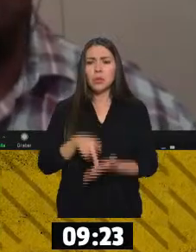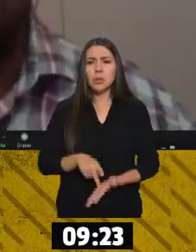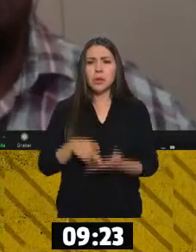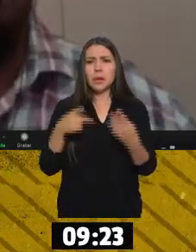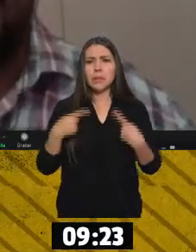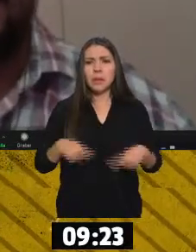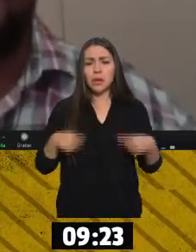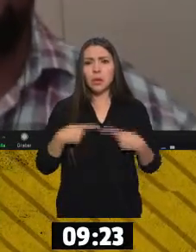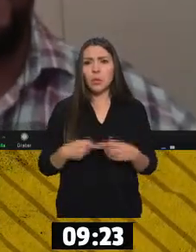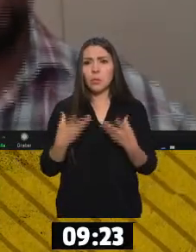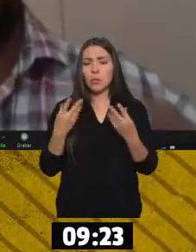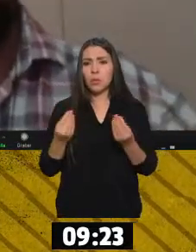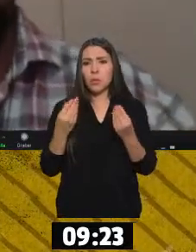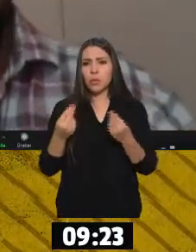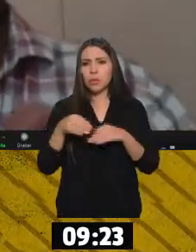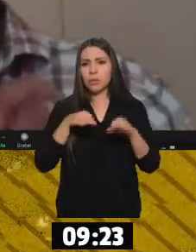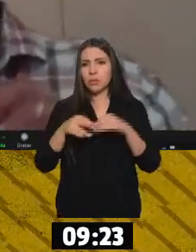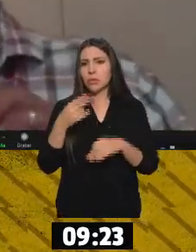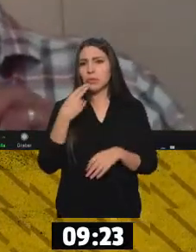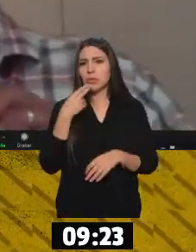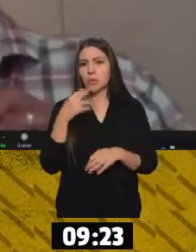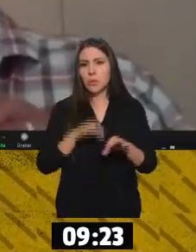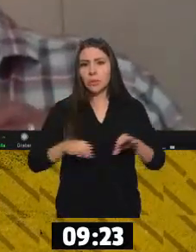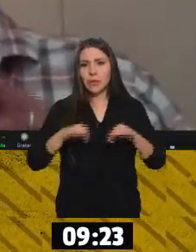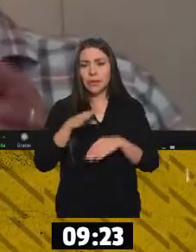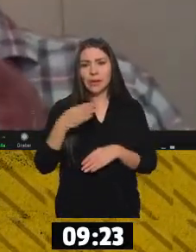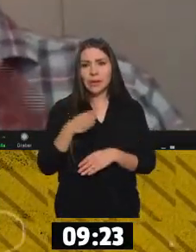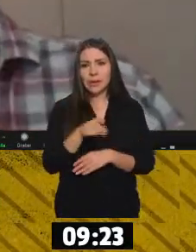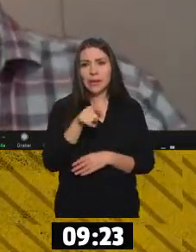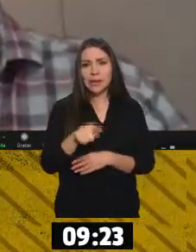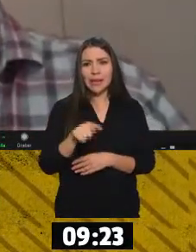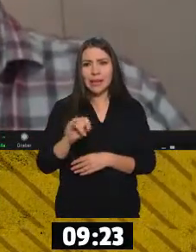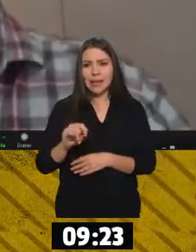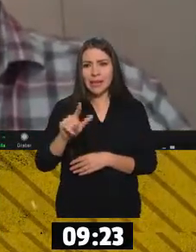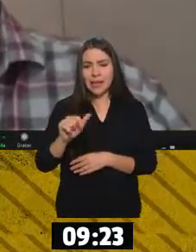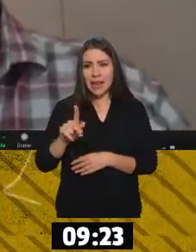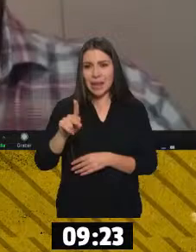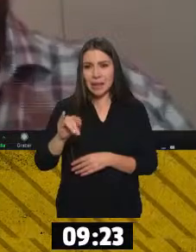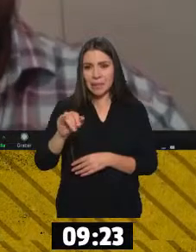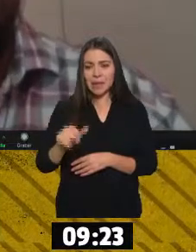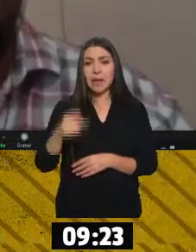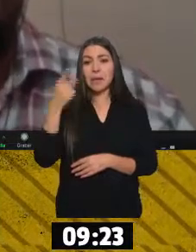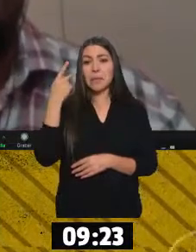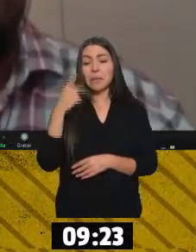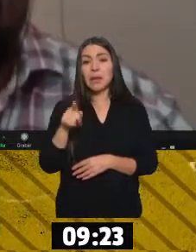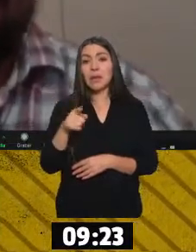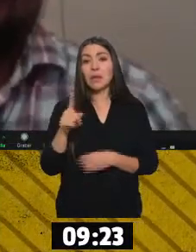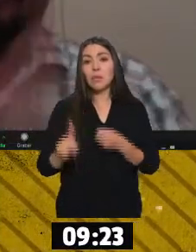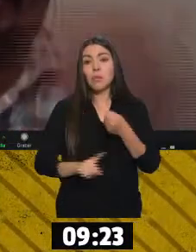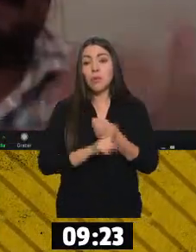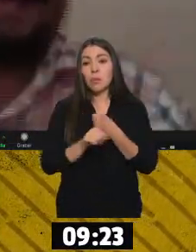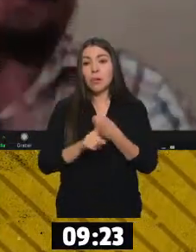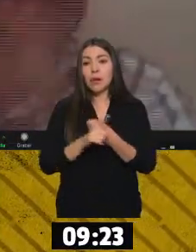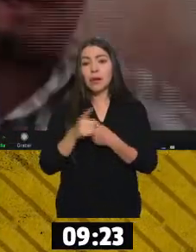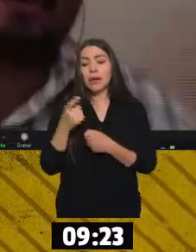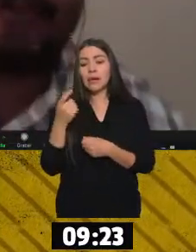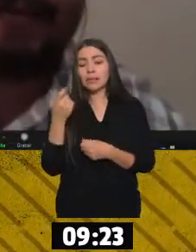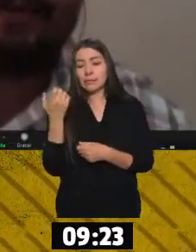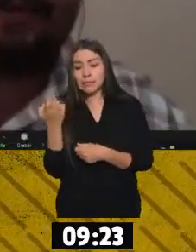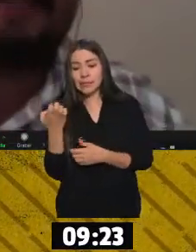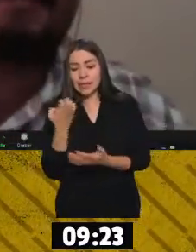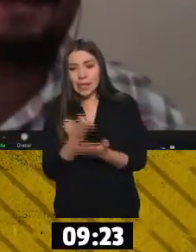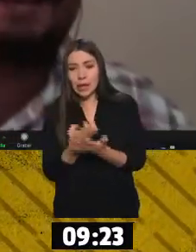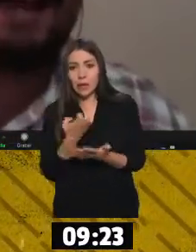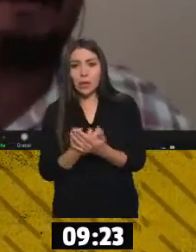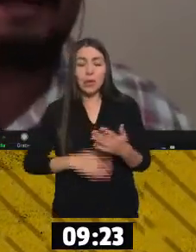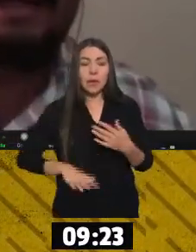gente que depende de ellas, pero, o sea, eso es un problema social y económico que hay que atender, pero el problema que está causando